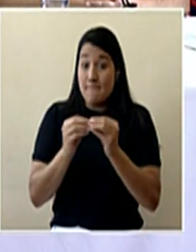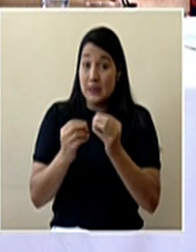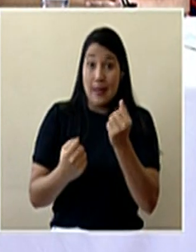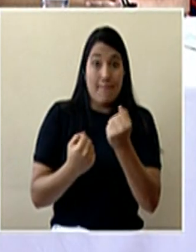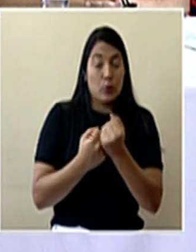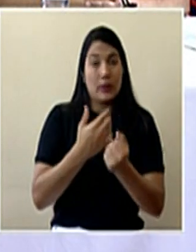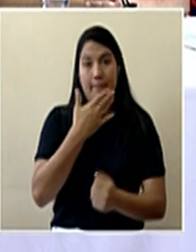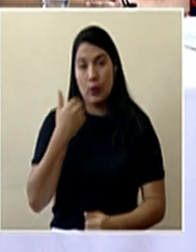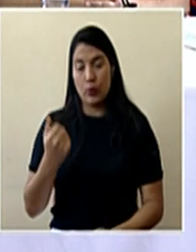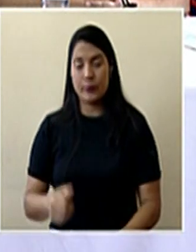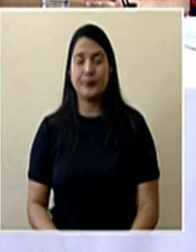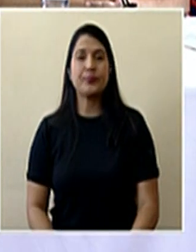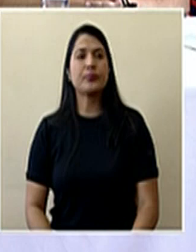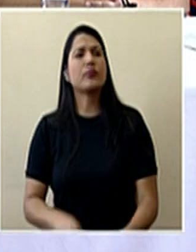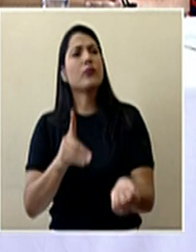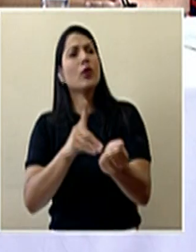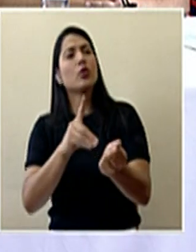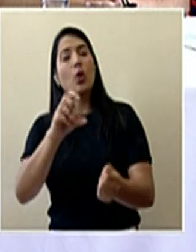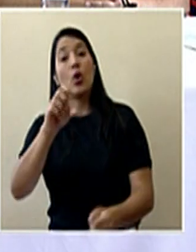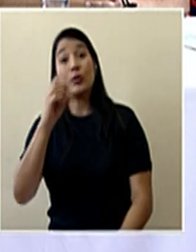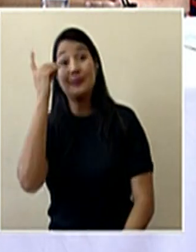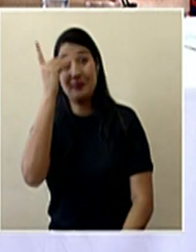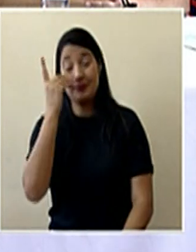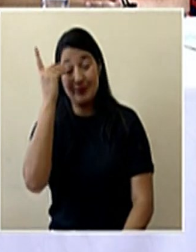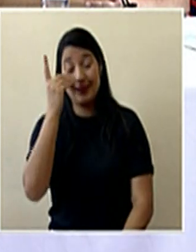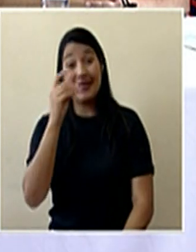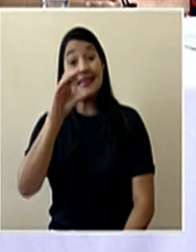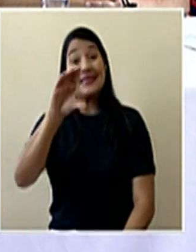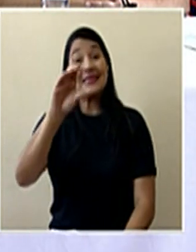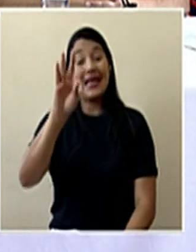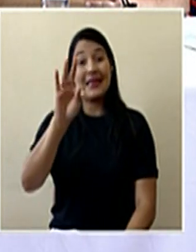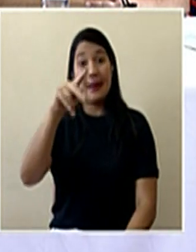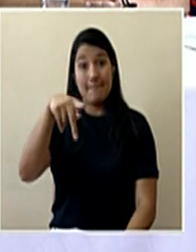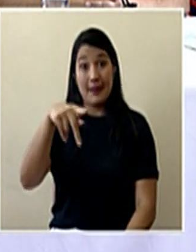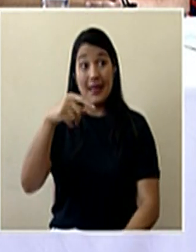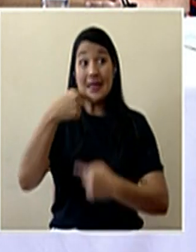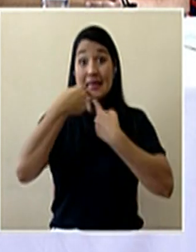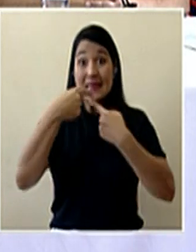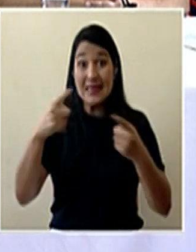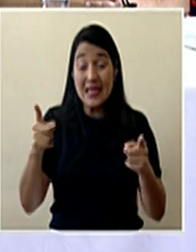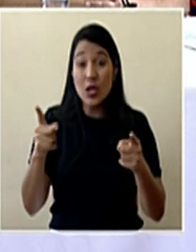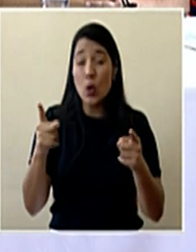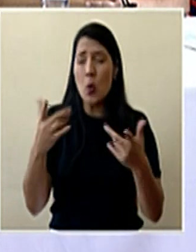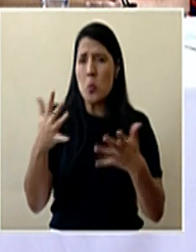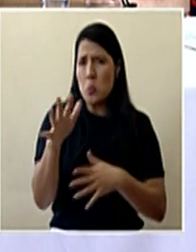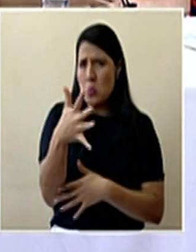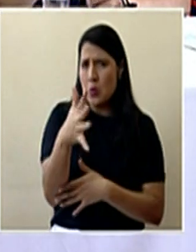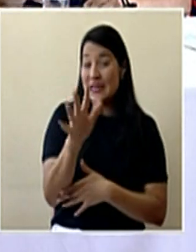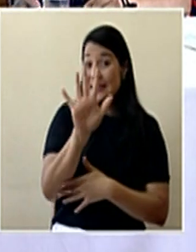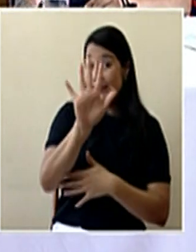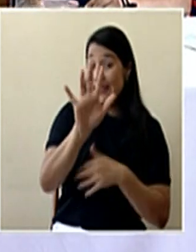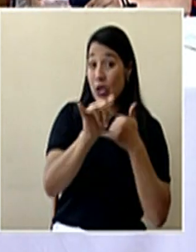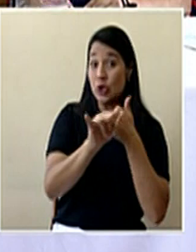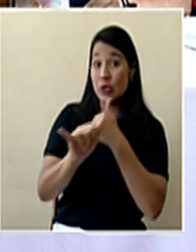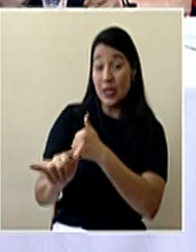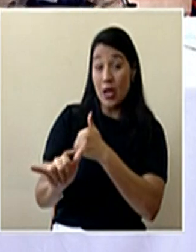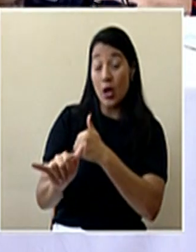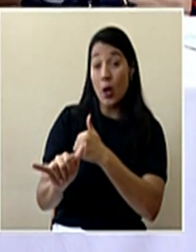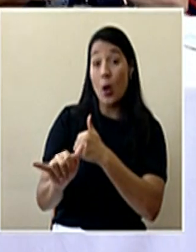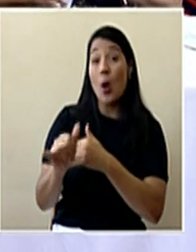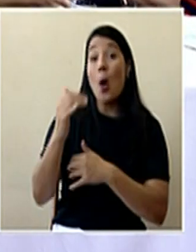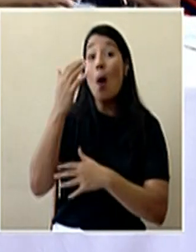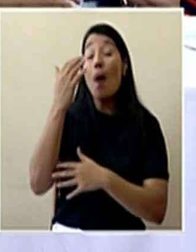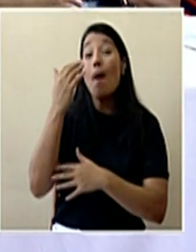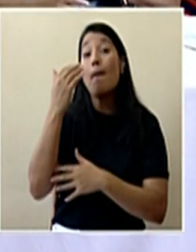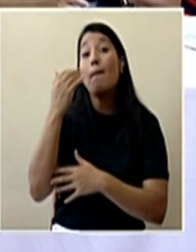Doctor Salas, AM Prensa consulta. El CTP informó a AM Prensa que ha recibido al menos 5 denuncias por irregularidades